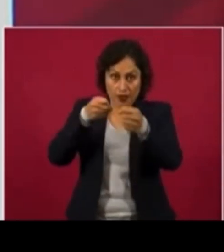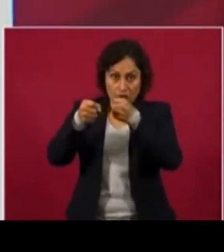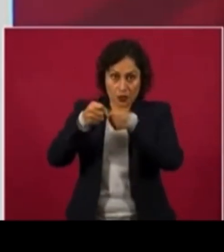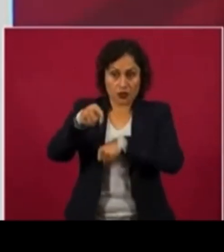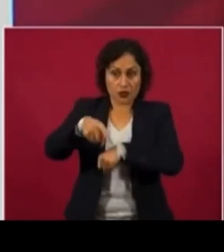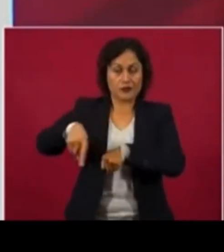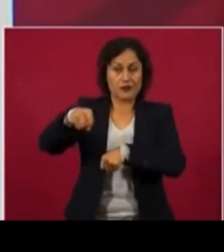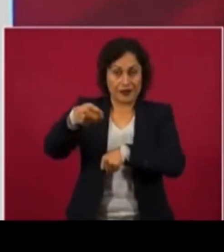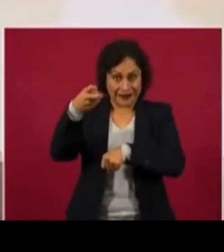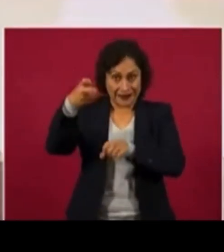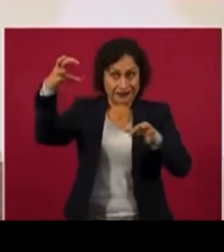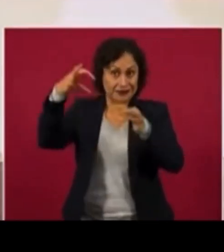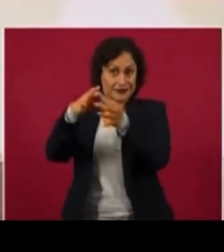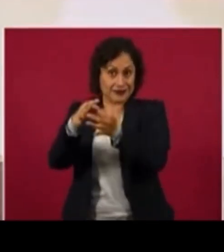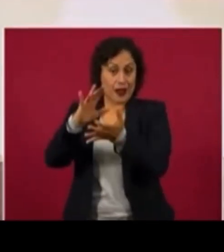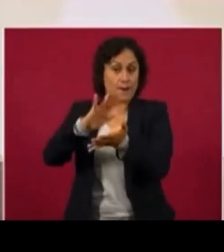conocerse.